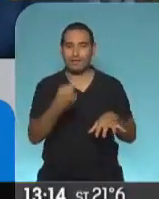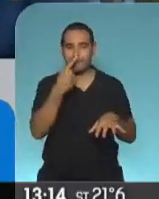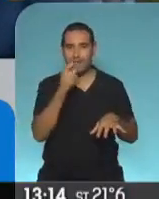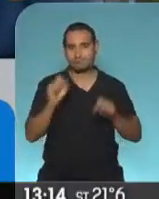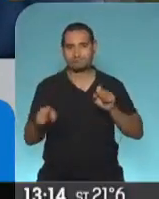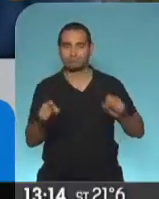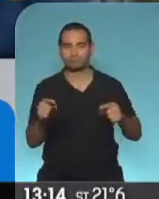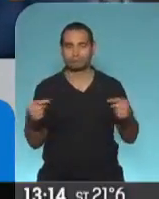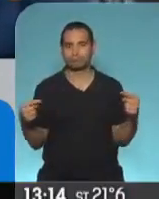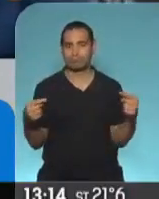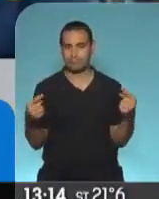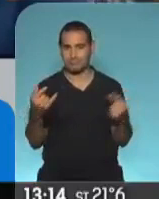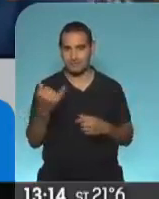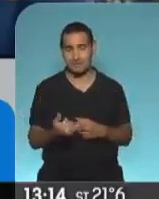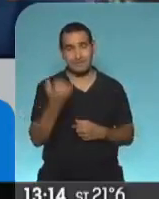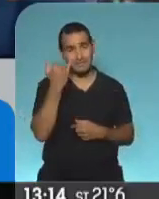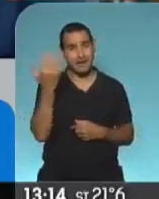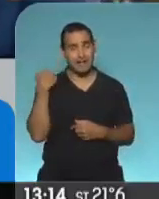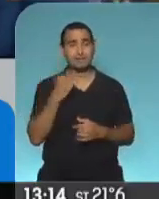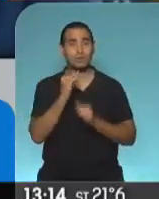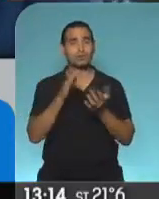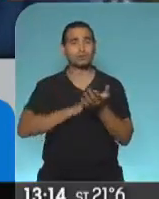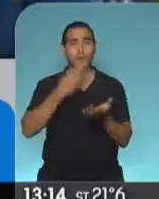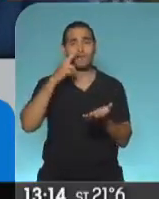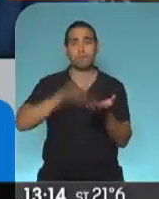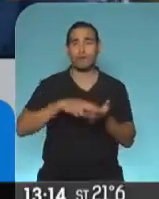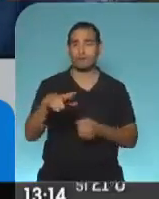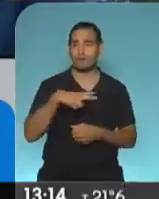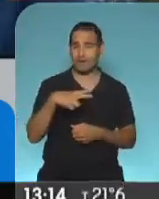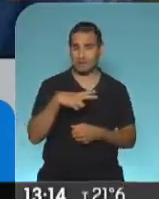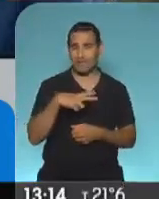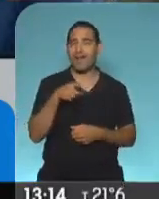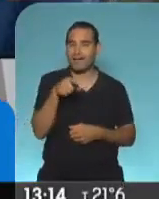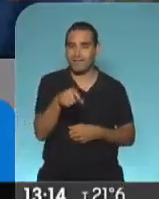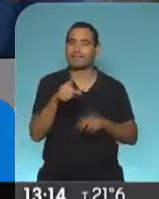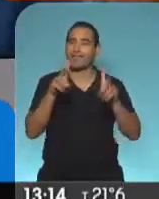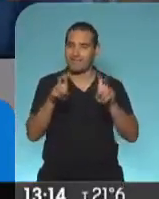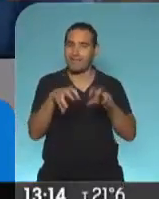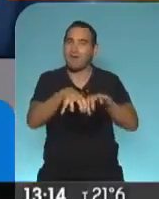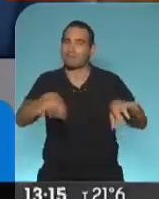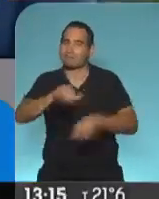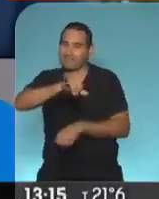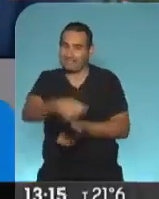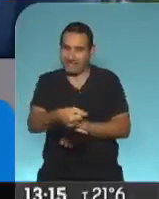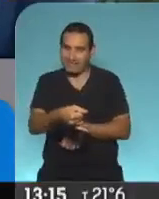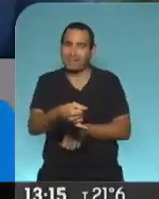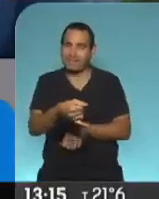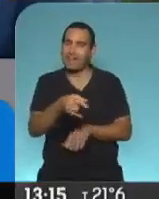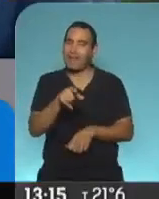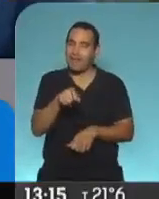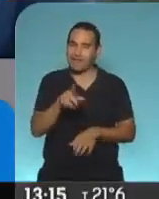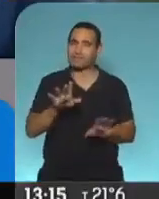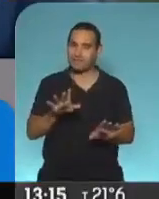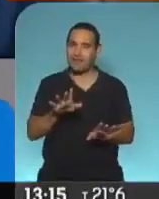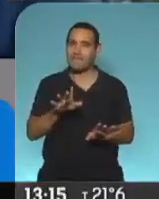lo que ha ocurrido en este último tiempo es que se ha hablado de un impuesto a las mayores riquezas de la Argentina. Me parece que habría que ver por ese lado si no es eso lo que ha generado